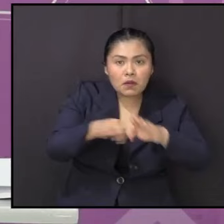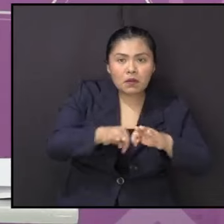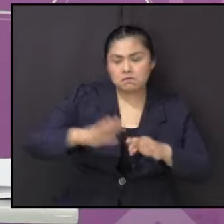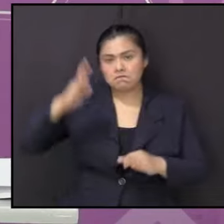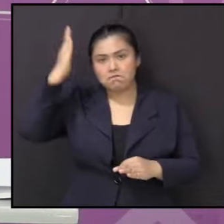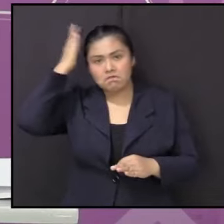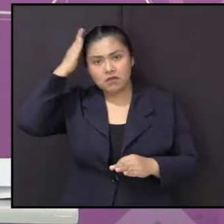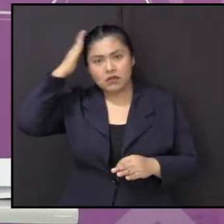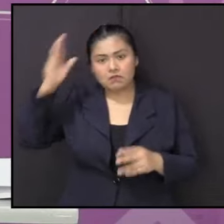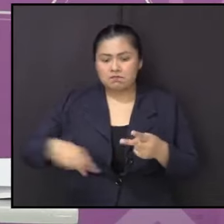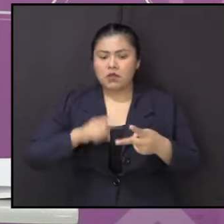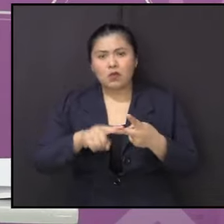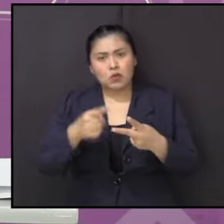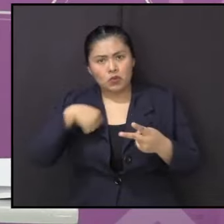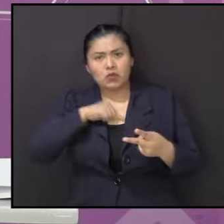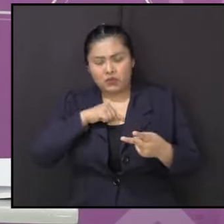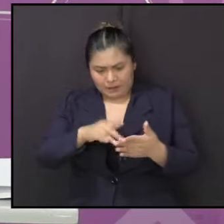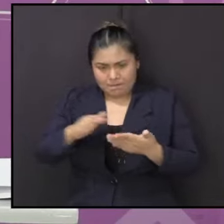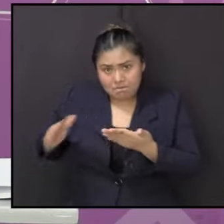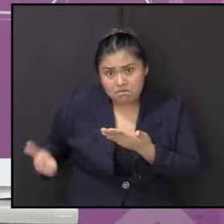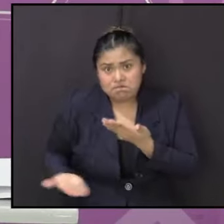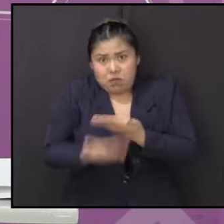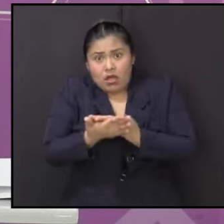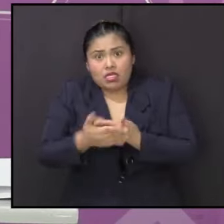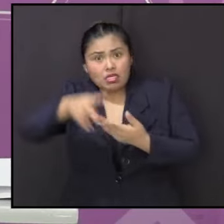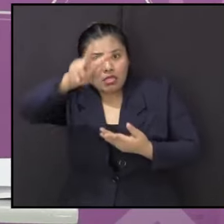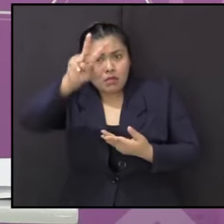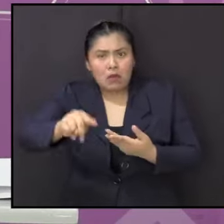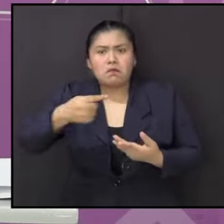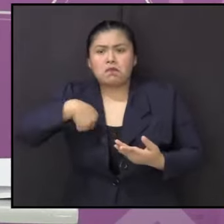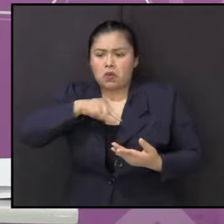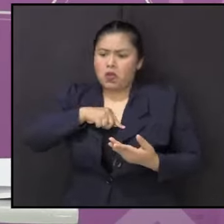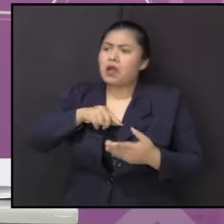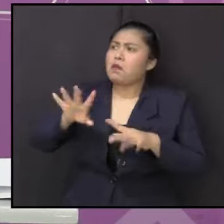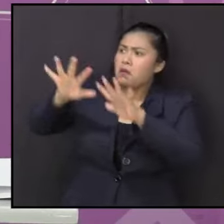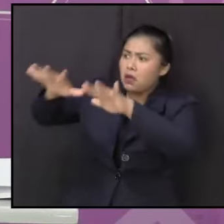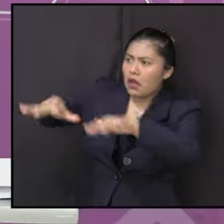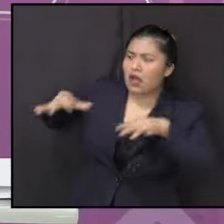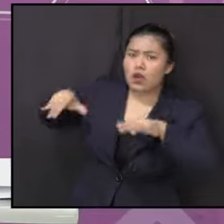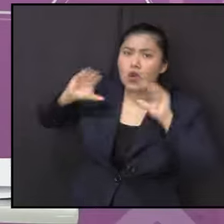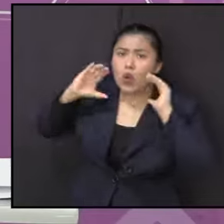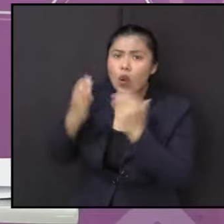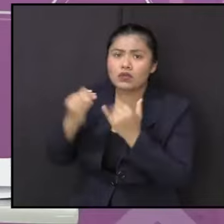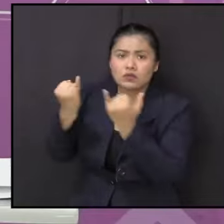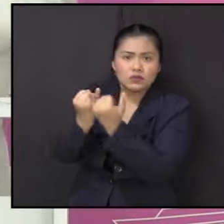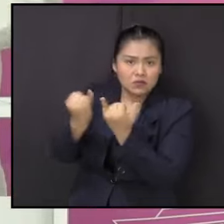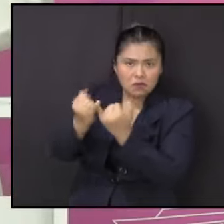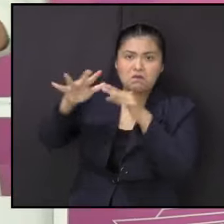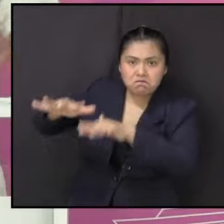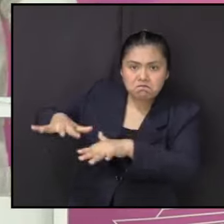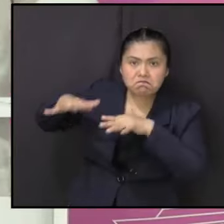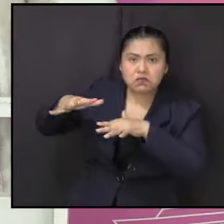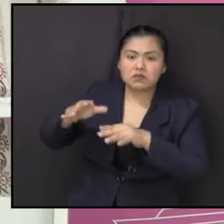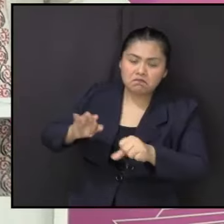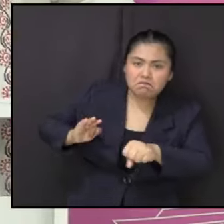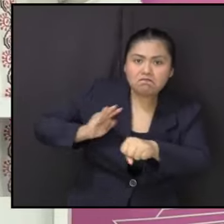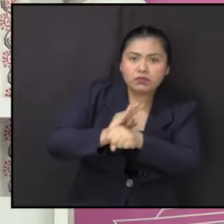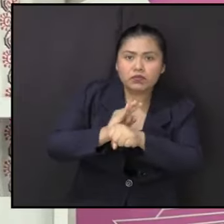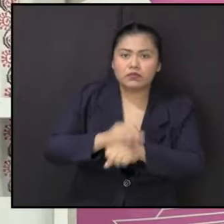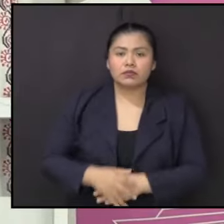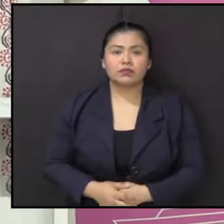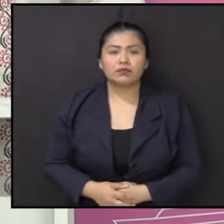respaldar esta iniciativa que sea constitucional y ser de los congresos que respalden esas iniciativas. Muchas gracias, candidata. Pasamos con la